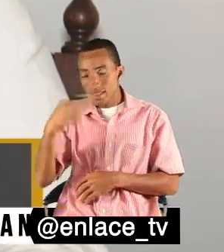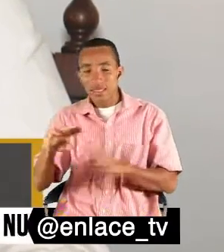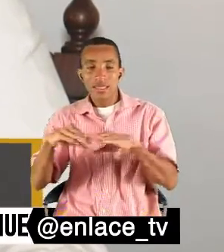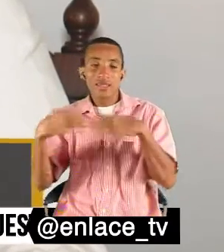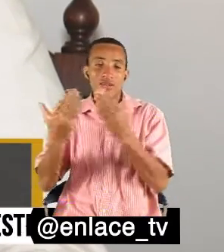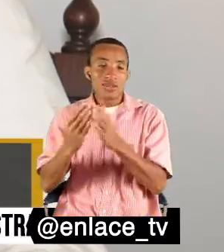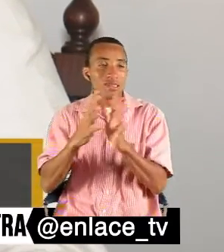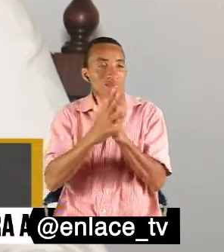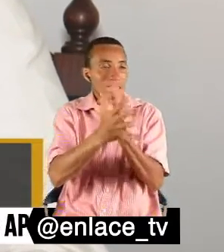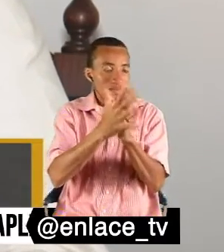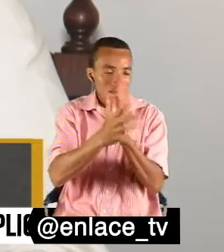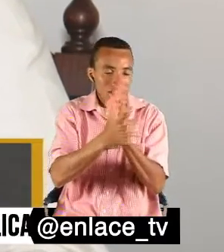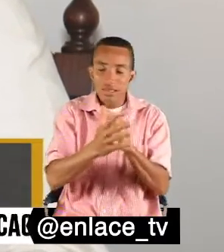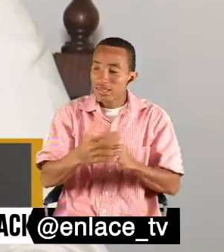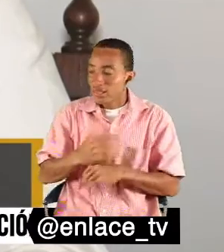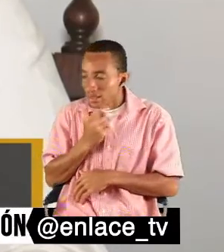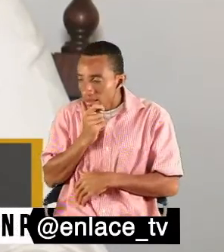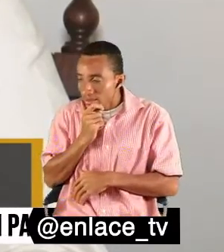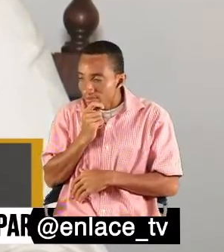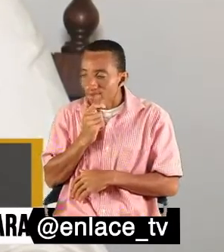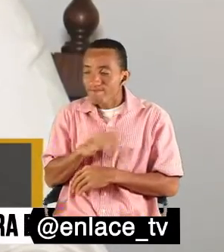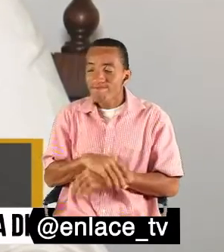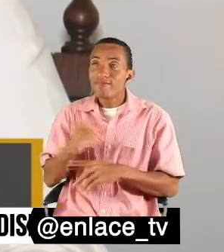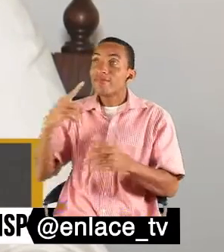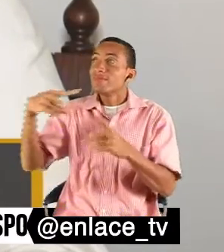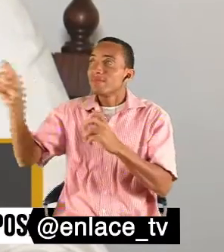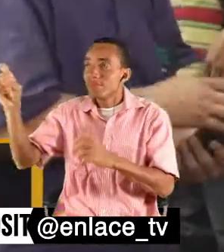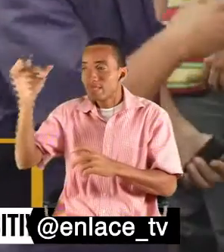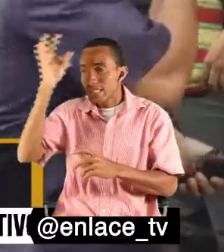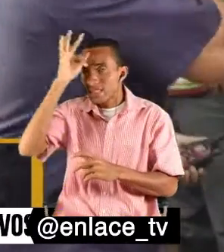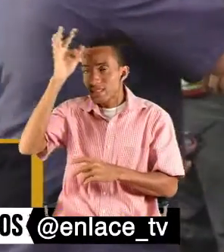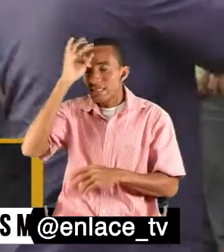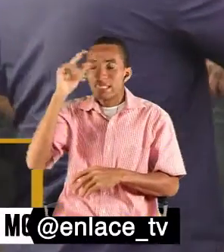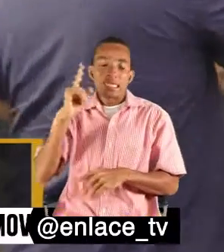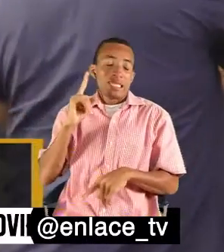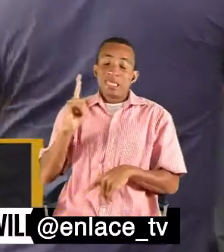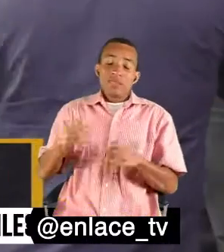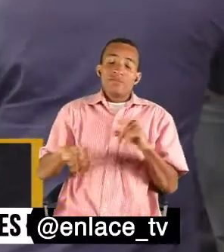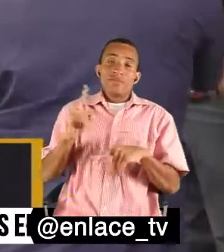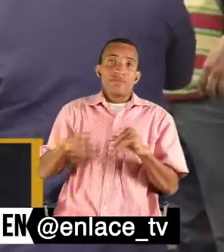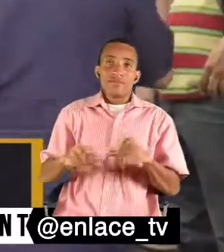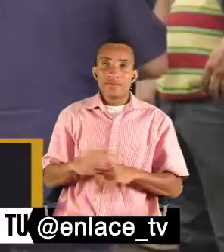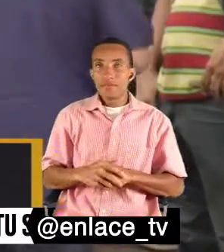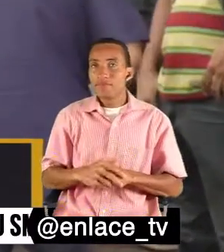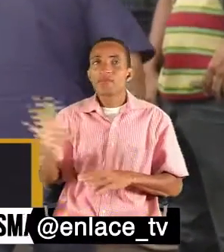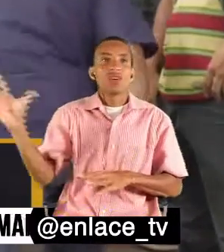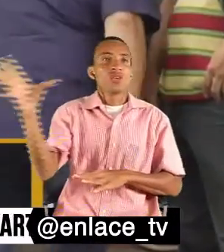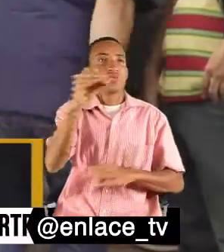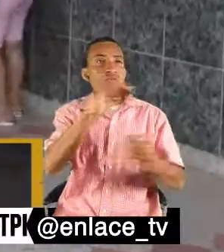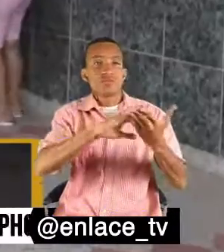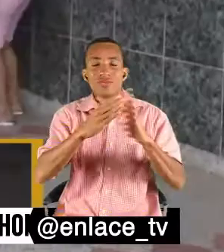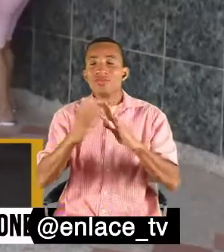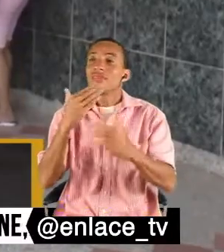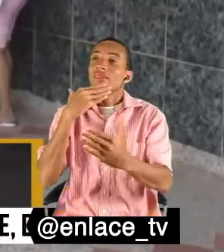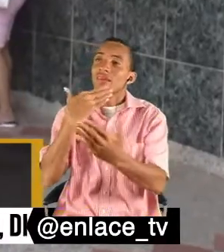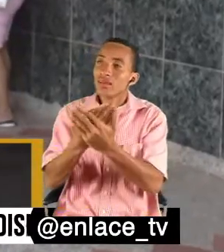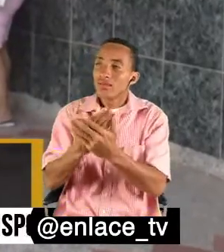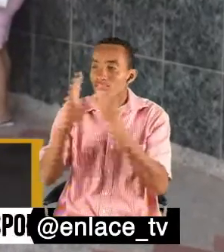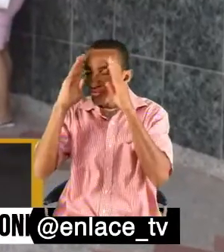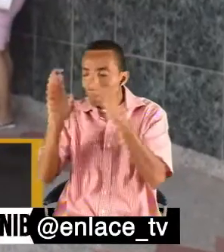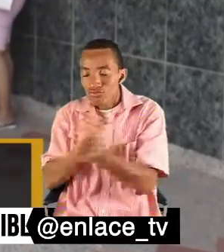estaba en el tránsito, yo no tuve la capacidad de ir a verlo a la clínica Magdalena. Agradeció a la ciudadanía todas las muestras de aprecio y afecto por Carlos Andrés y su